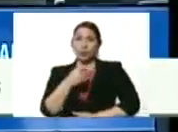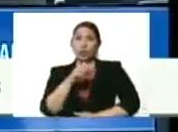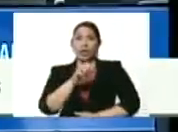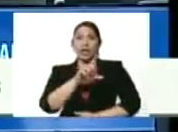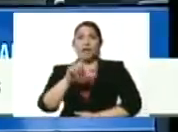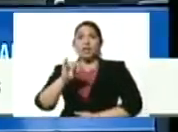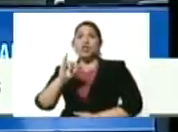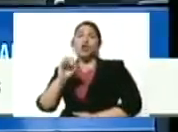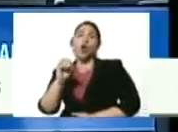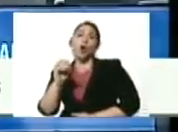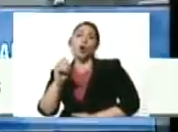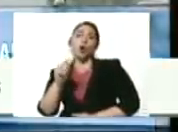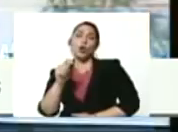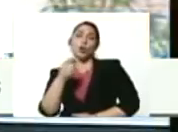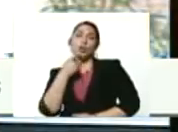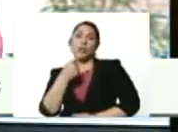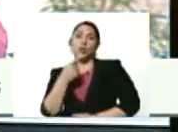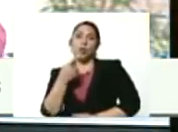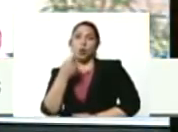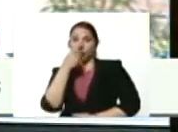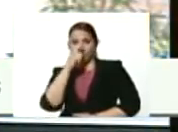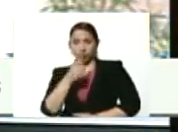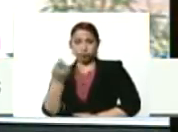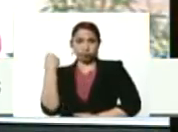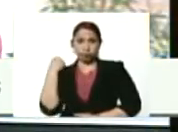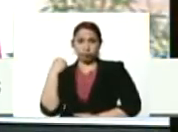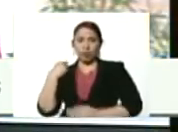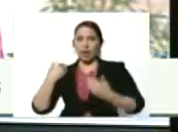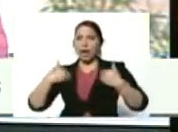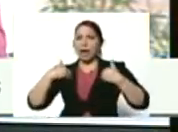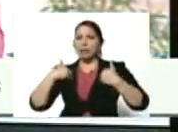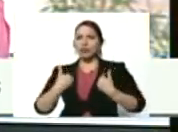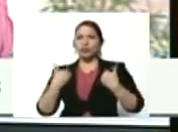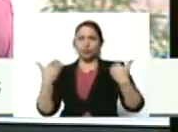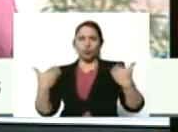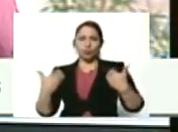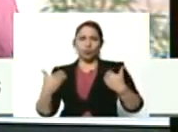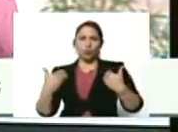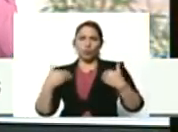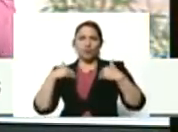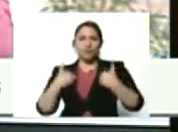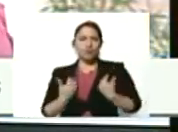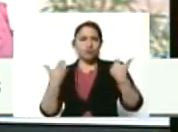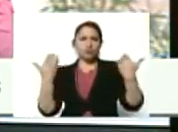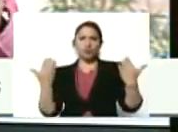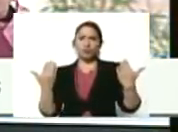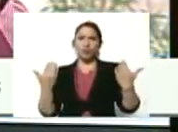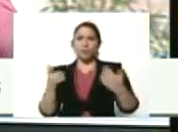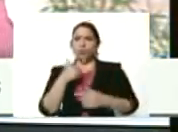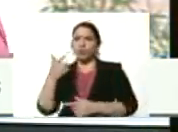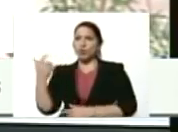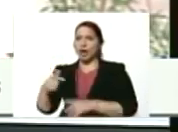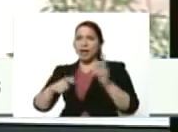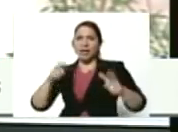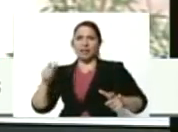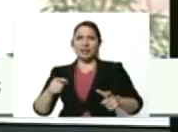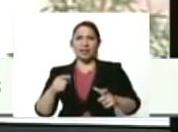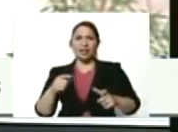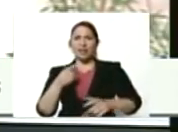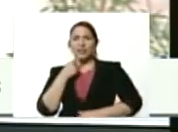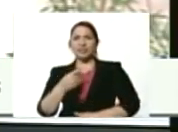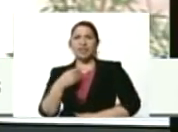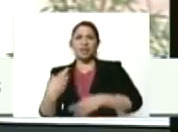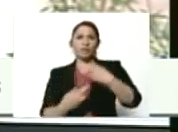año. Elio Abraham se cansó de buscar gente que se denominara de izquierda para que atacara con Maduro con